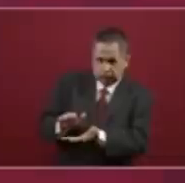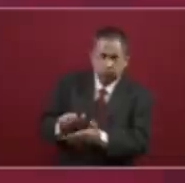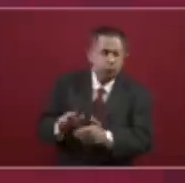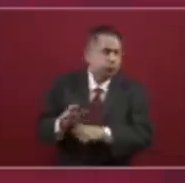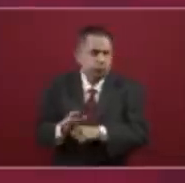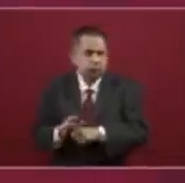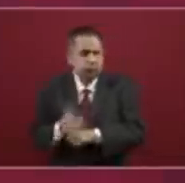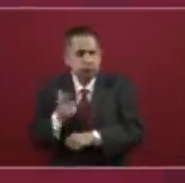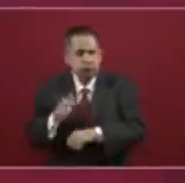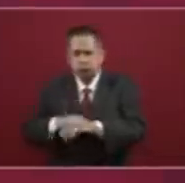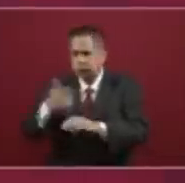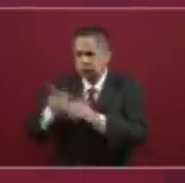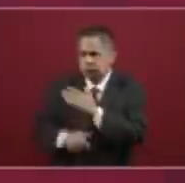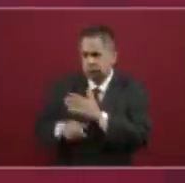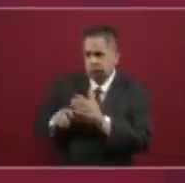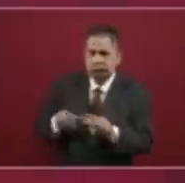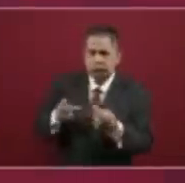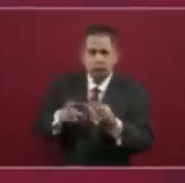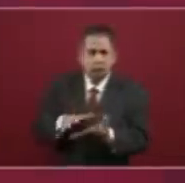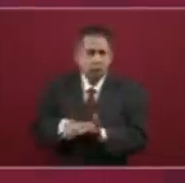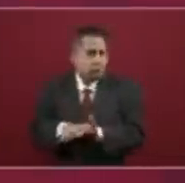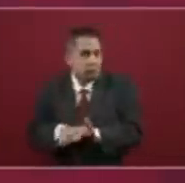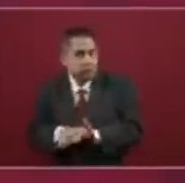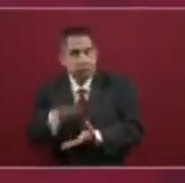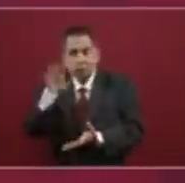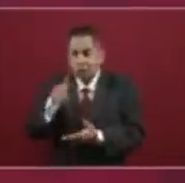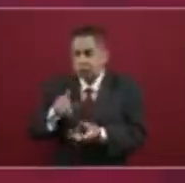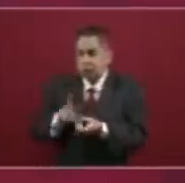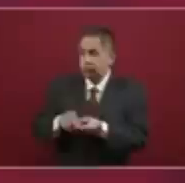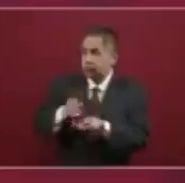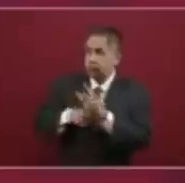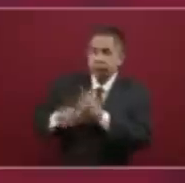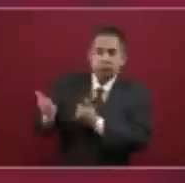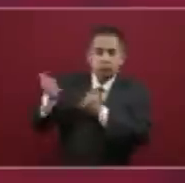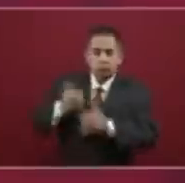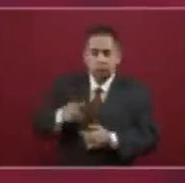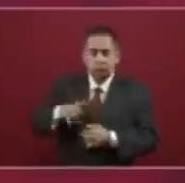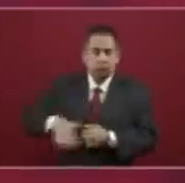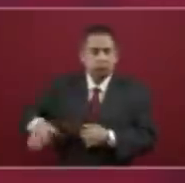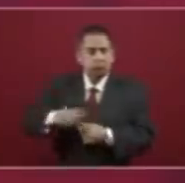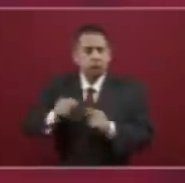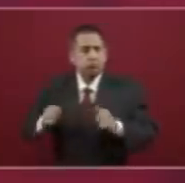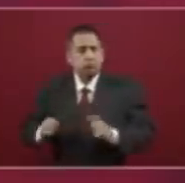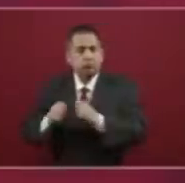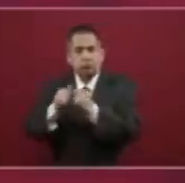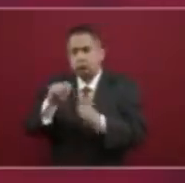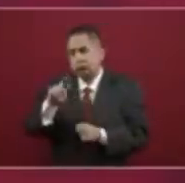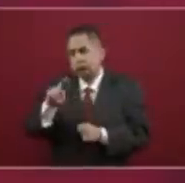porque la mayor parte de la gasolina importada entra por Tuxpan,